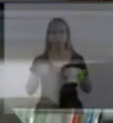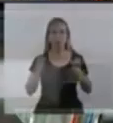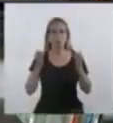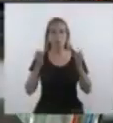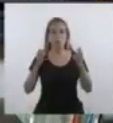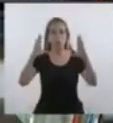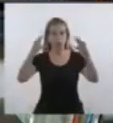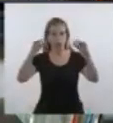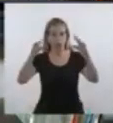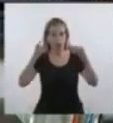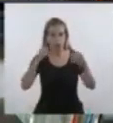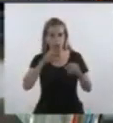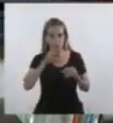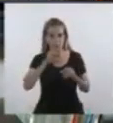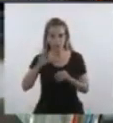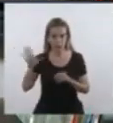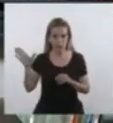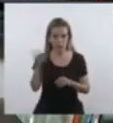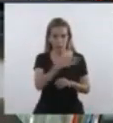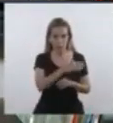Buenas noches a todos y a todas.